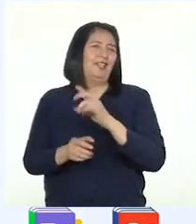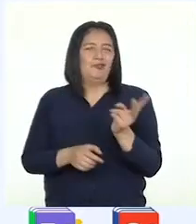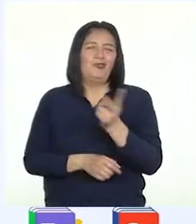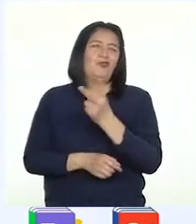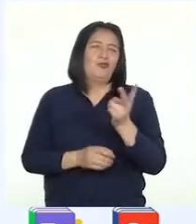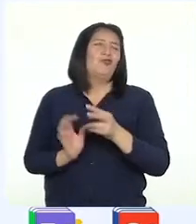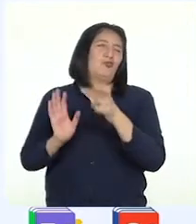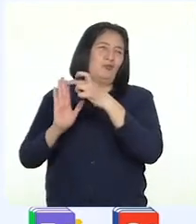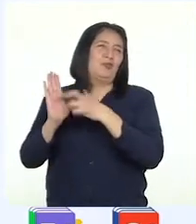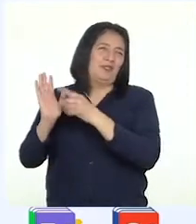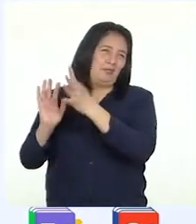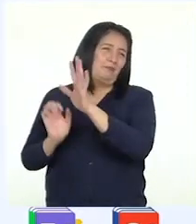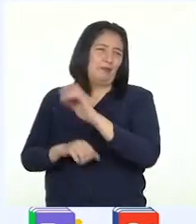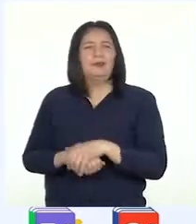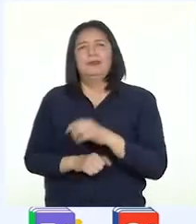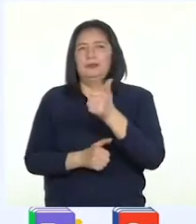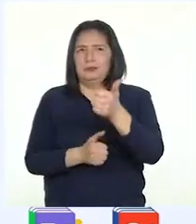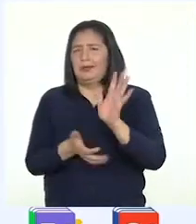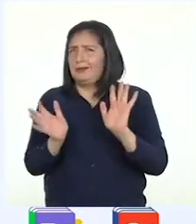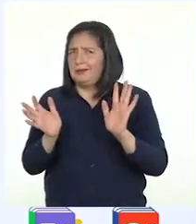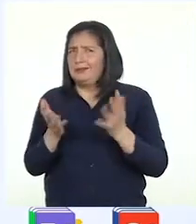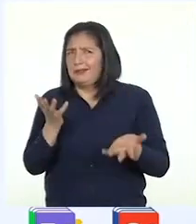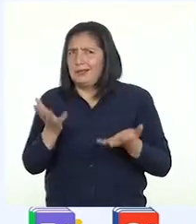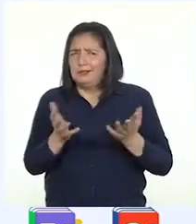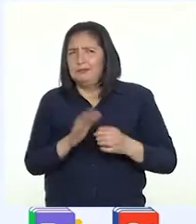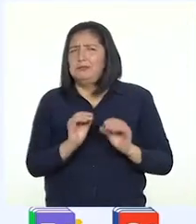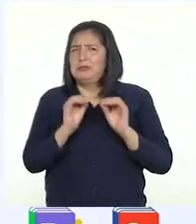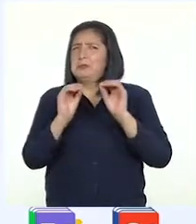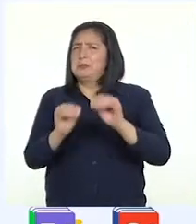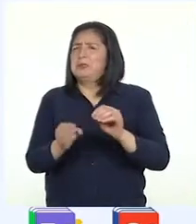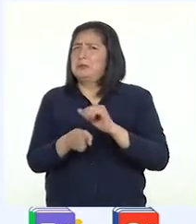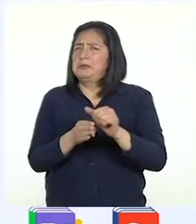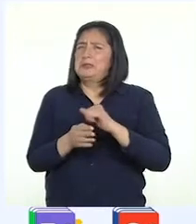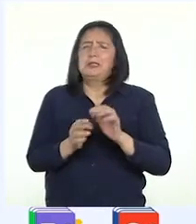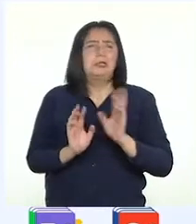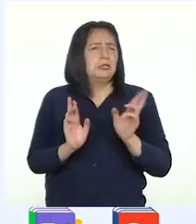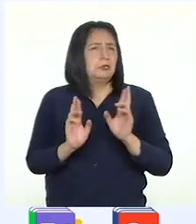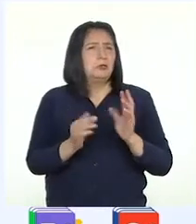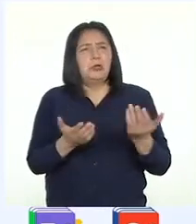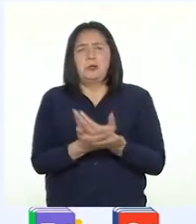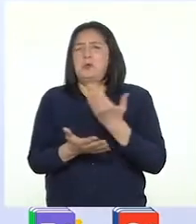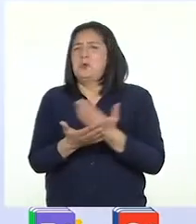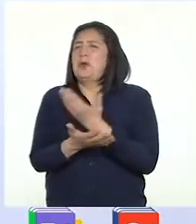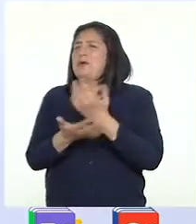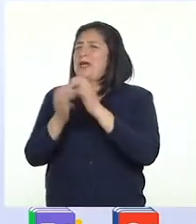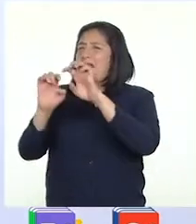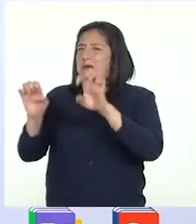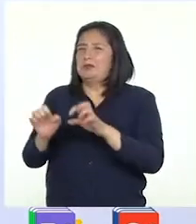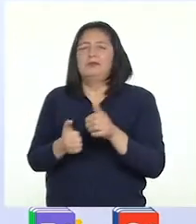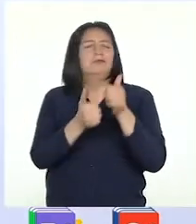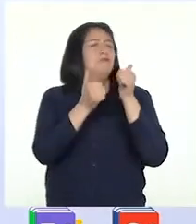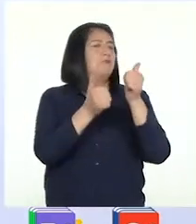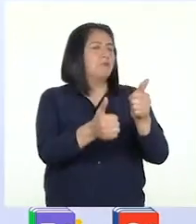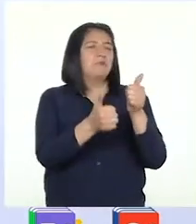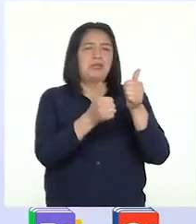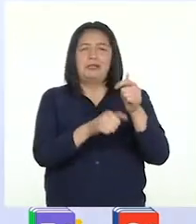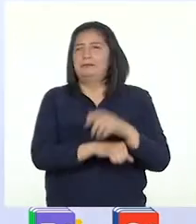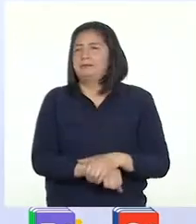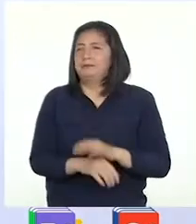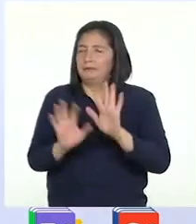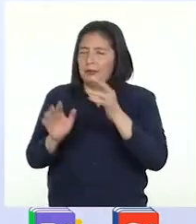ambos principios, profesora. ¿Qué tal si intentamos aplicar ambos resolviendo una nueva ecuación?